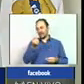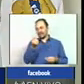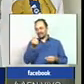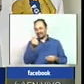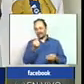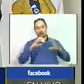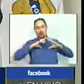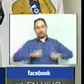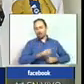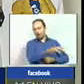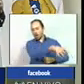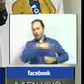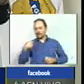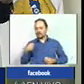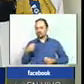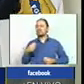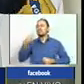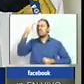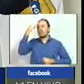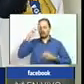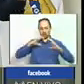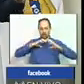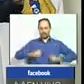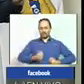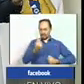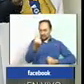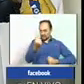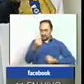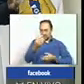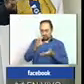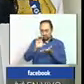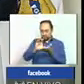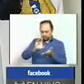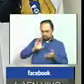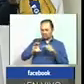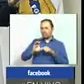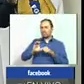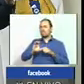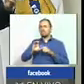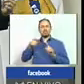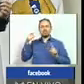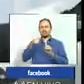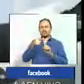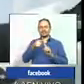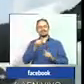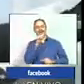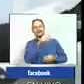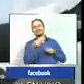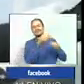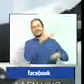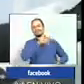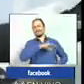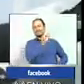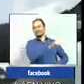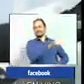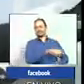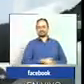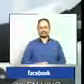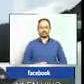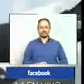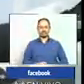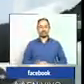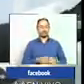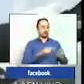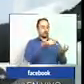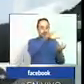porque dinero del Estado fue destinado en beneficio de terceros. A los involucrados se les imputan